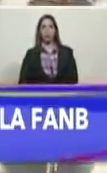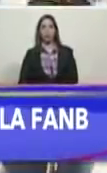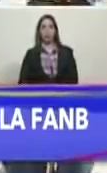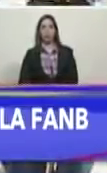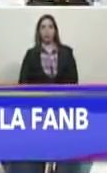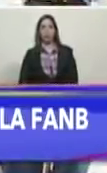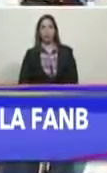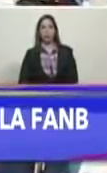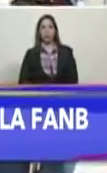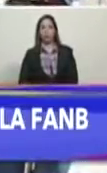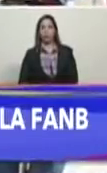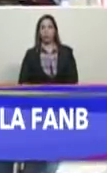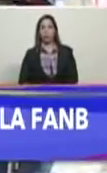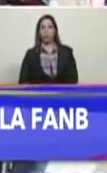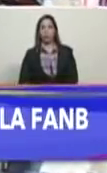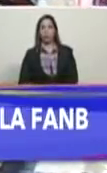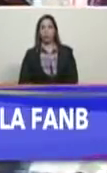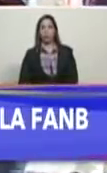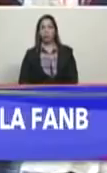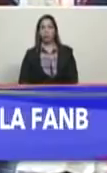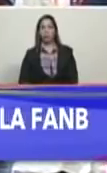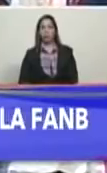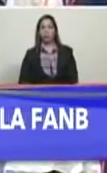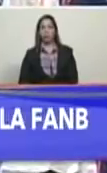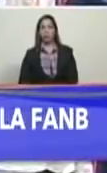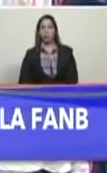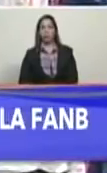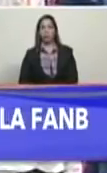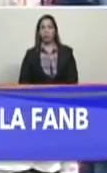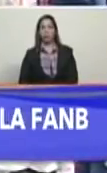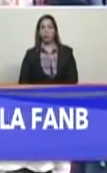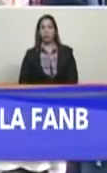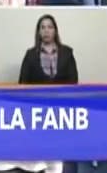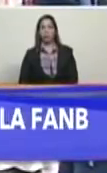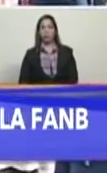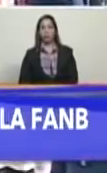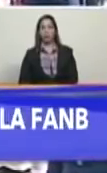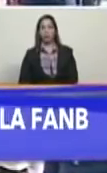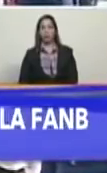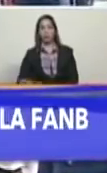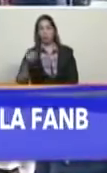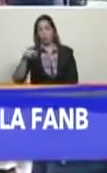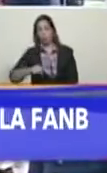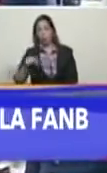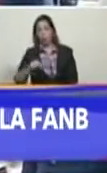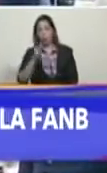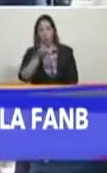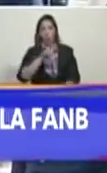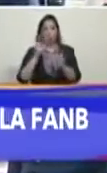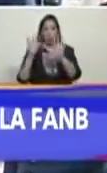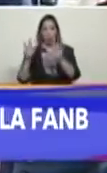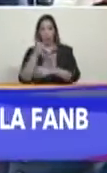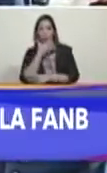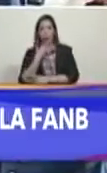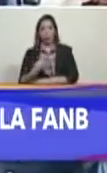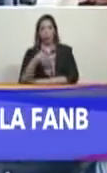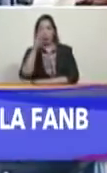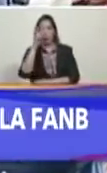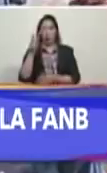Bueno, recibo este presente hoy 28 de diciembre del año 2018 y